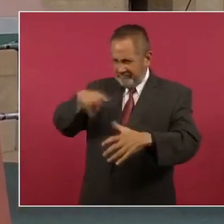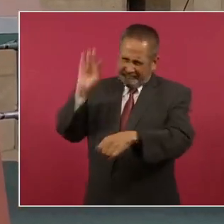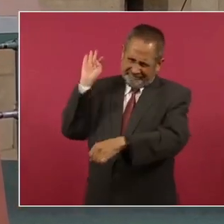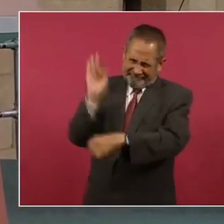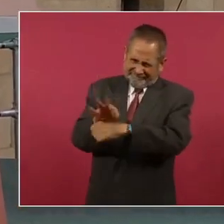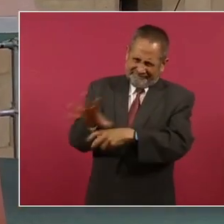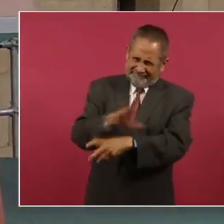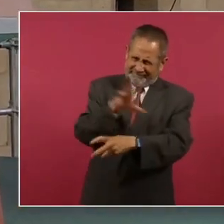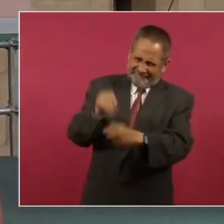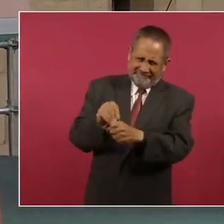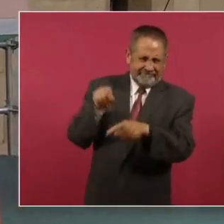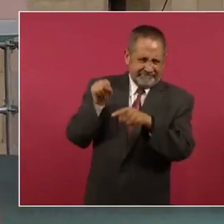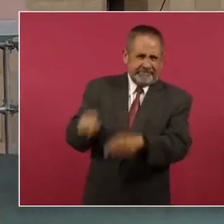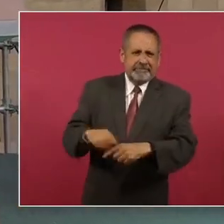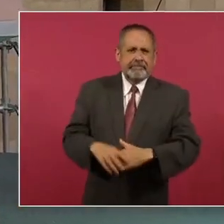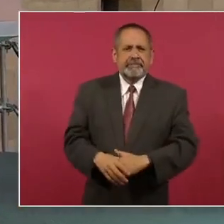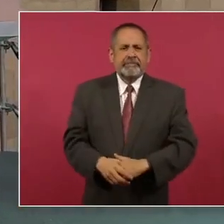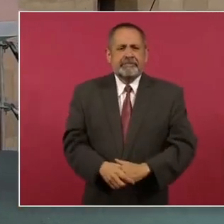la nación.